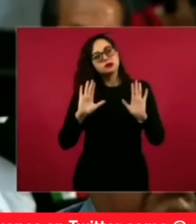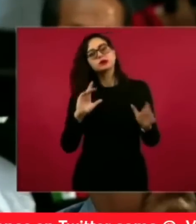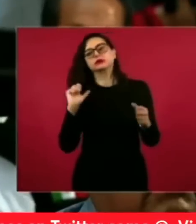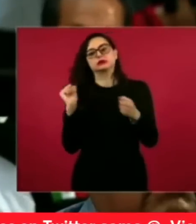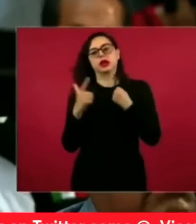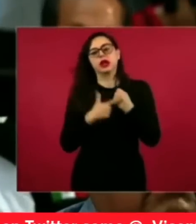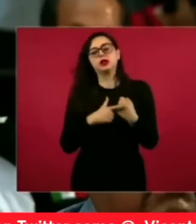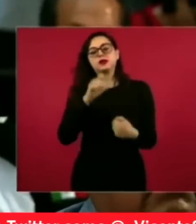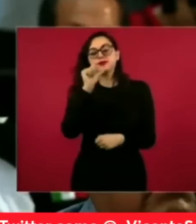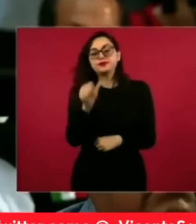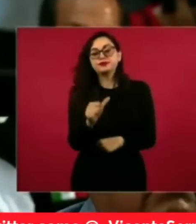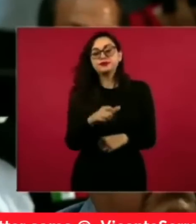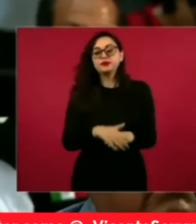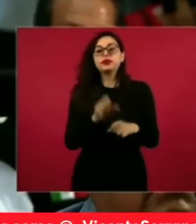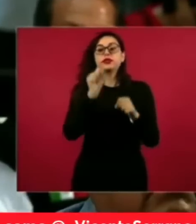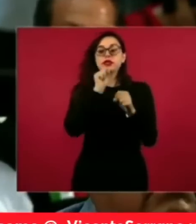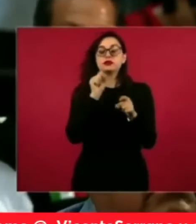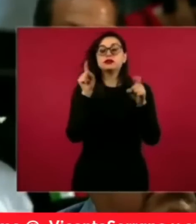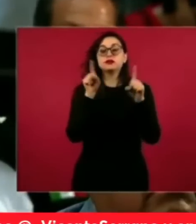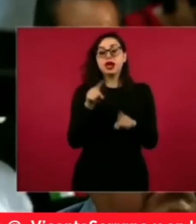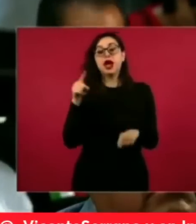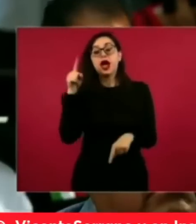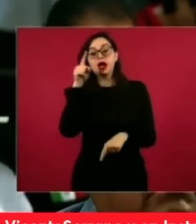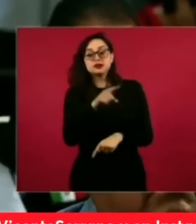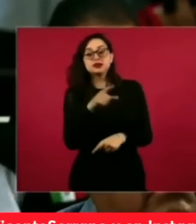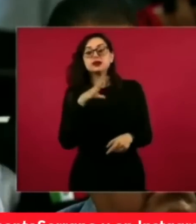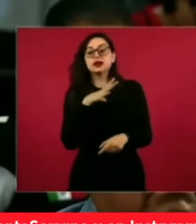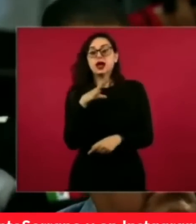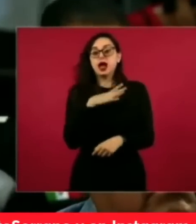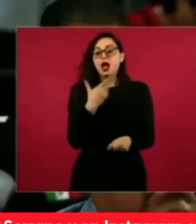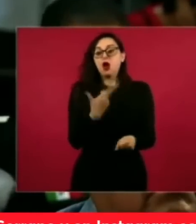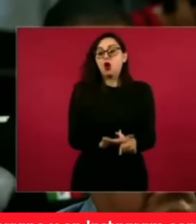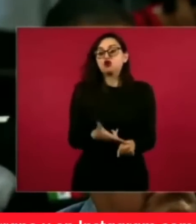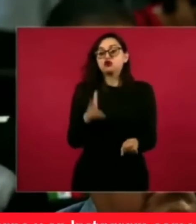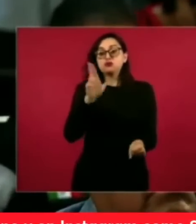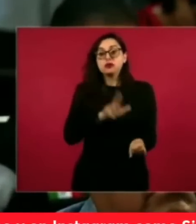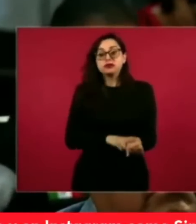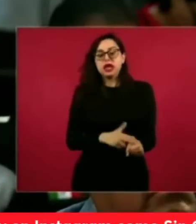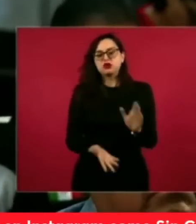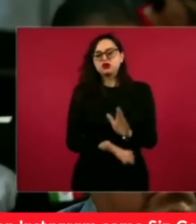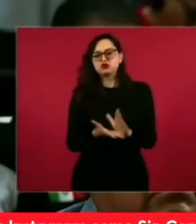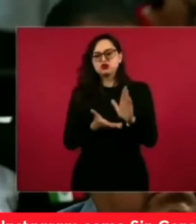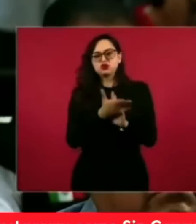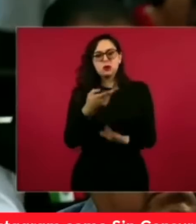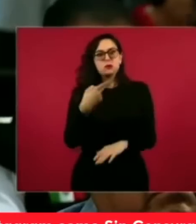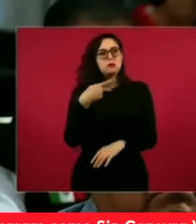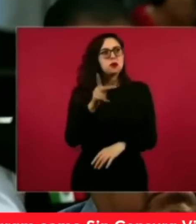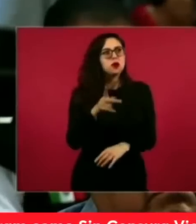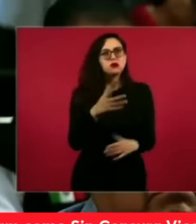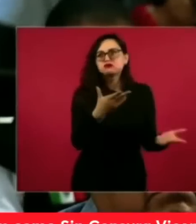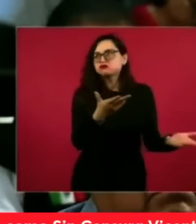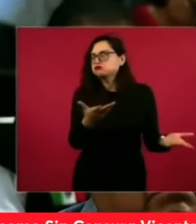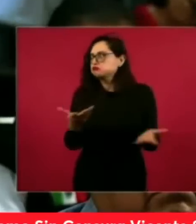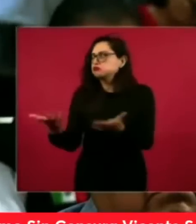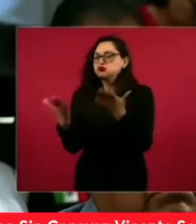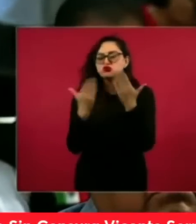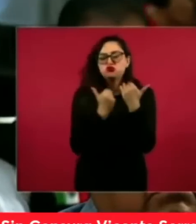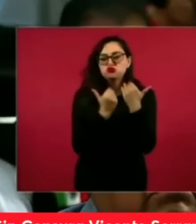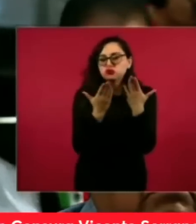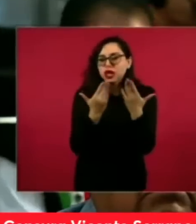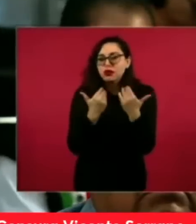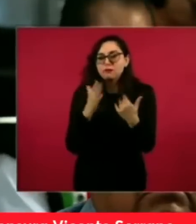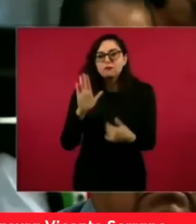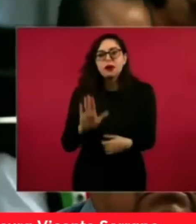denunciado estos hospitales fantasmas que hizo, 10 hospitales que nunca se concretaron. He documentado